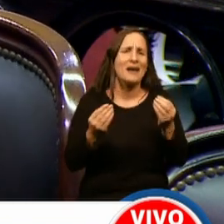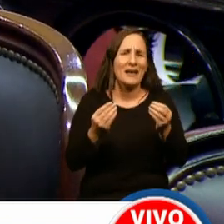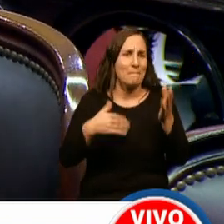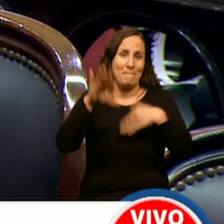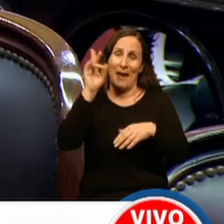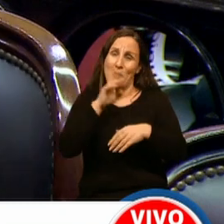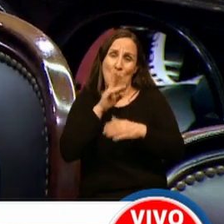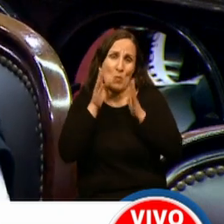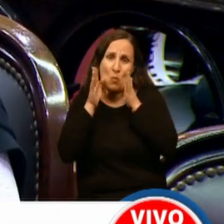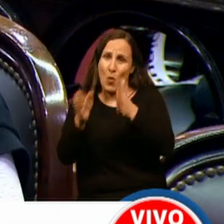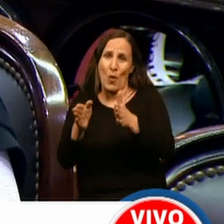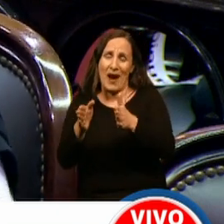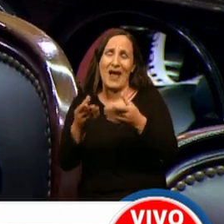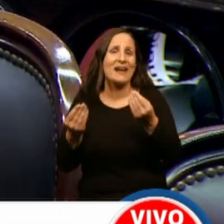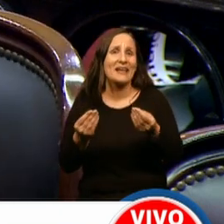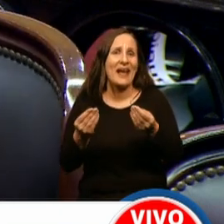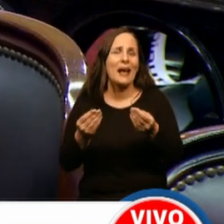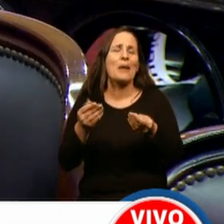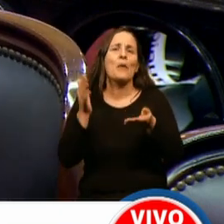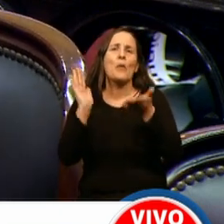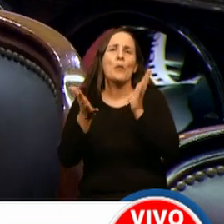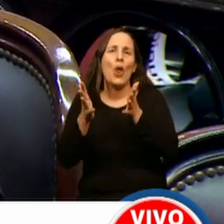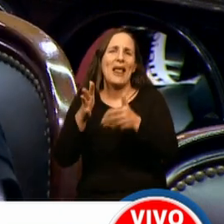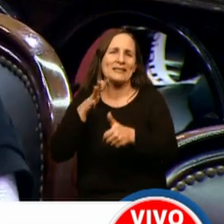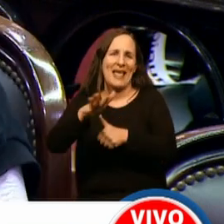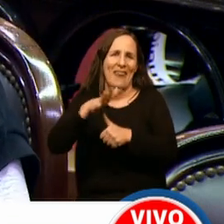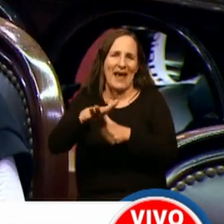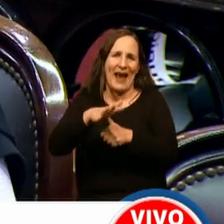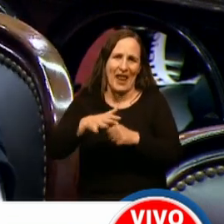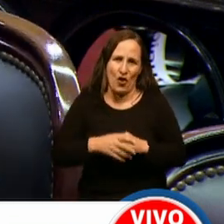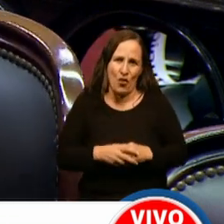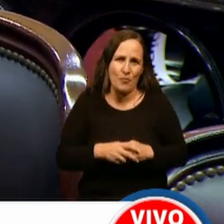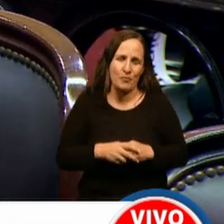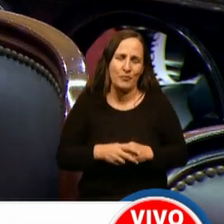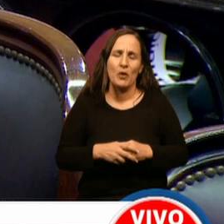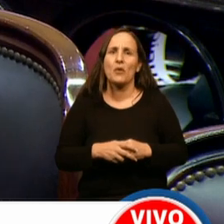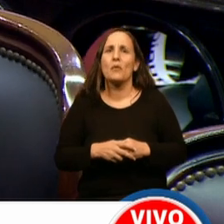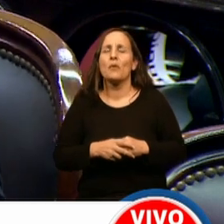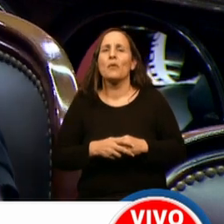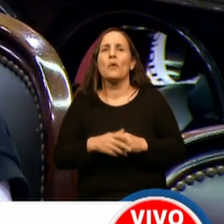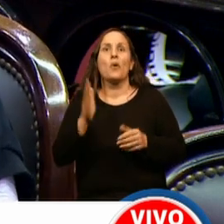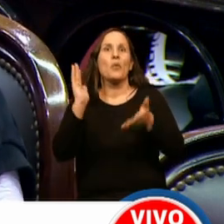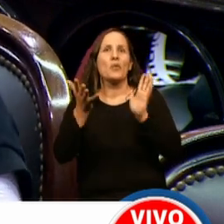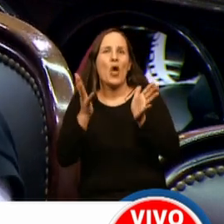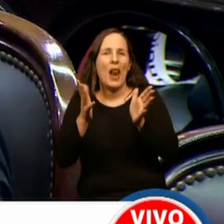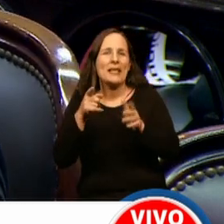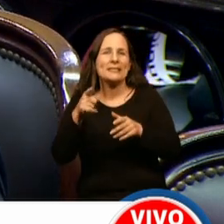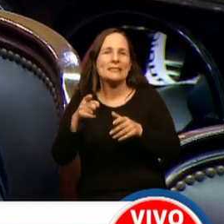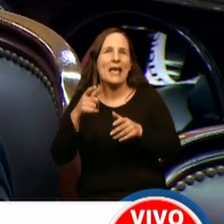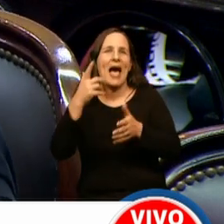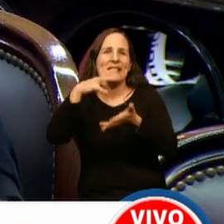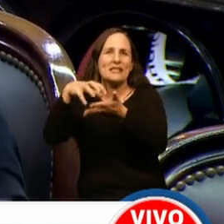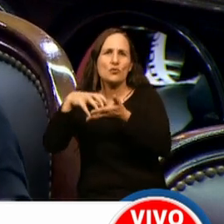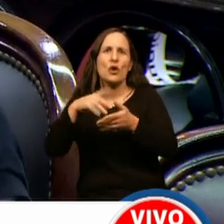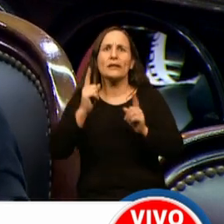a las mujeres que es la violencia de género muchas veces la violencia institucional y el machismo en el